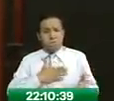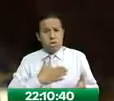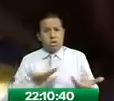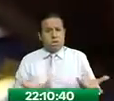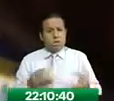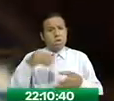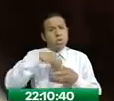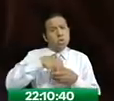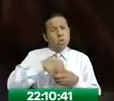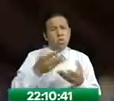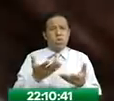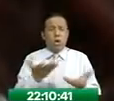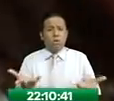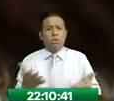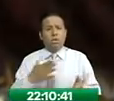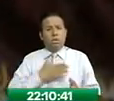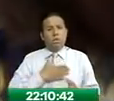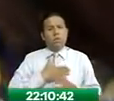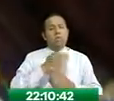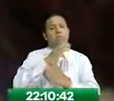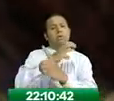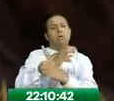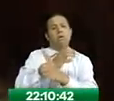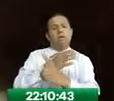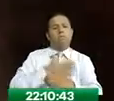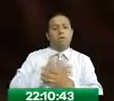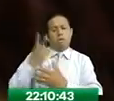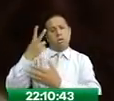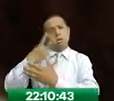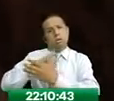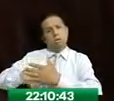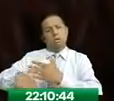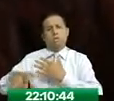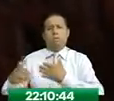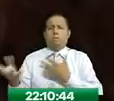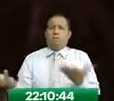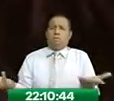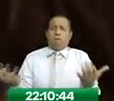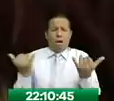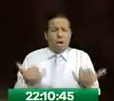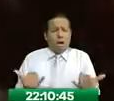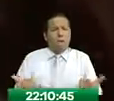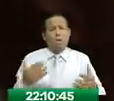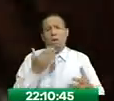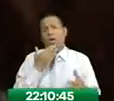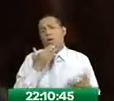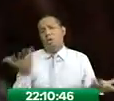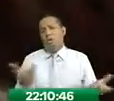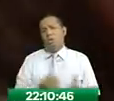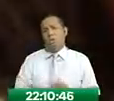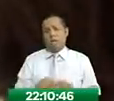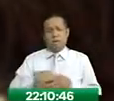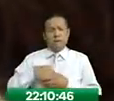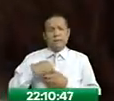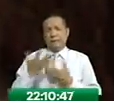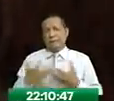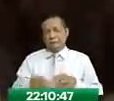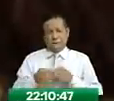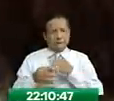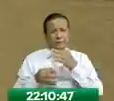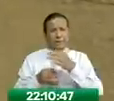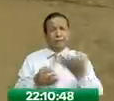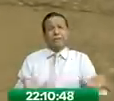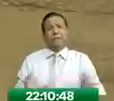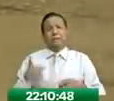me duele es el carnet de discapacidad de mi hijo. Ese es el que más me duele porque estamos en época de pandemia y es como que difícil